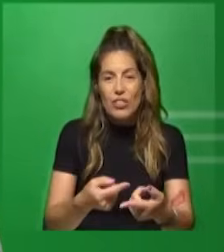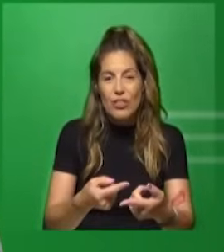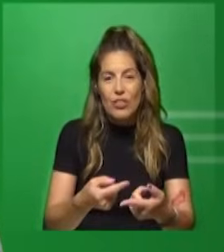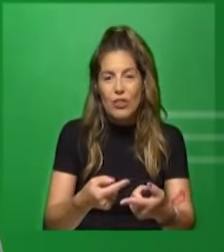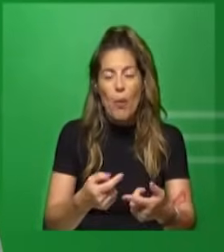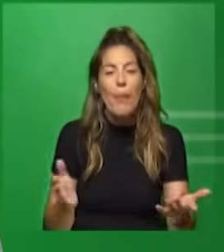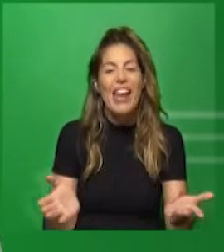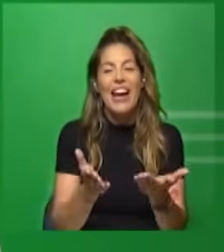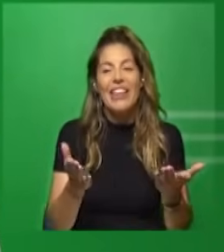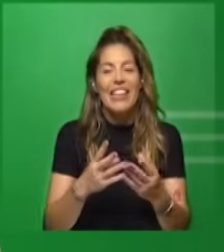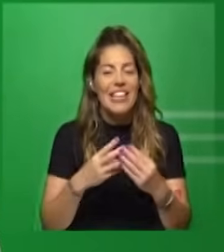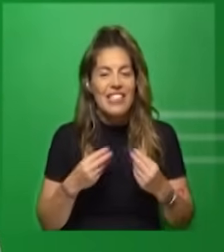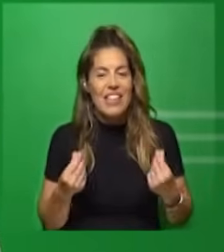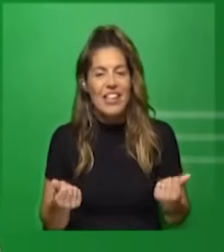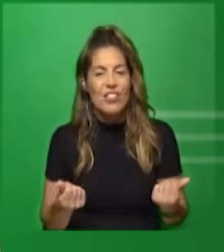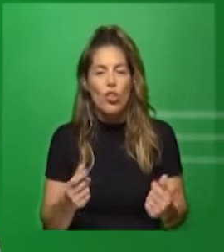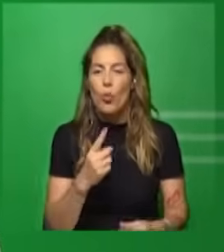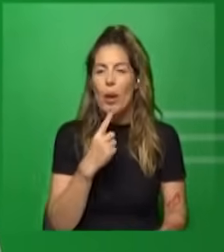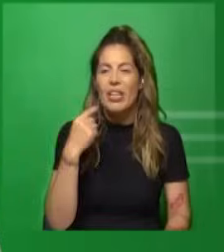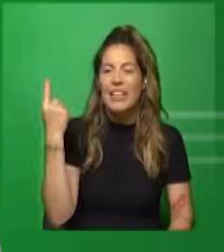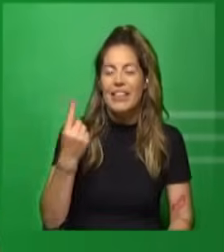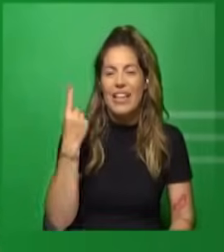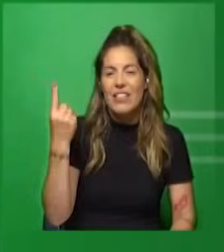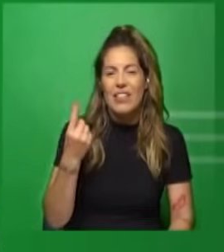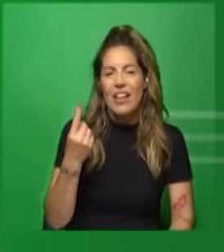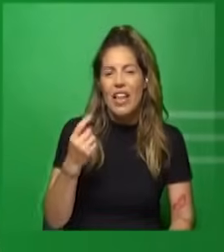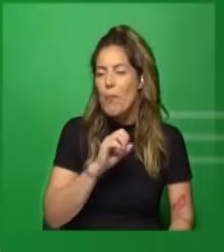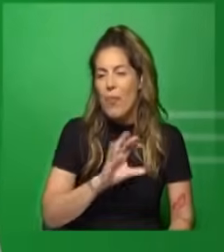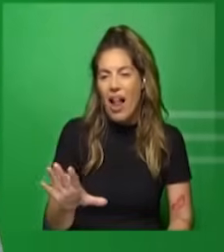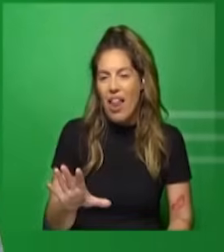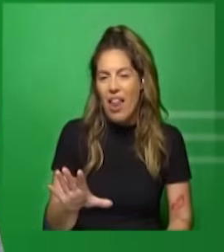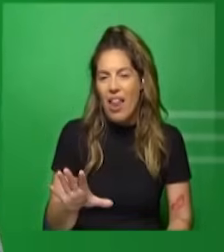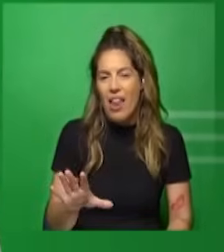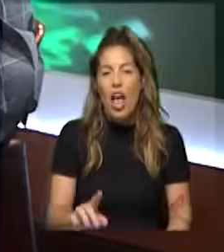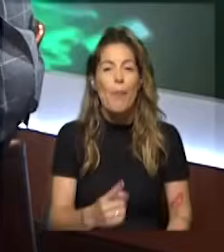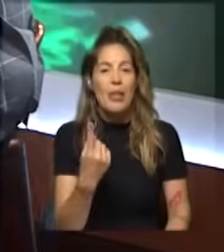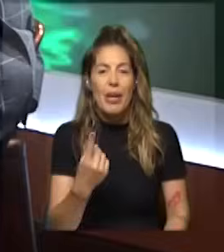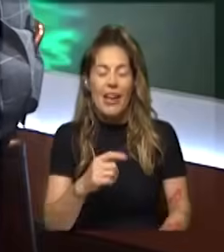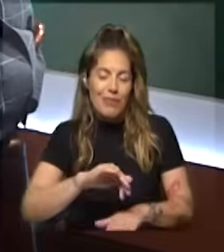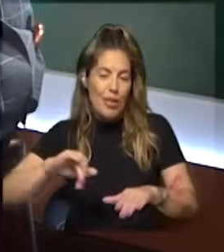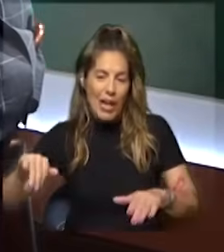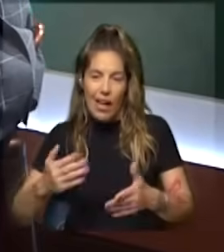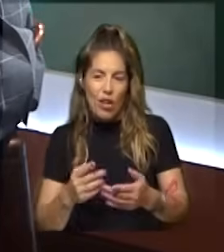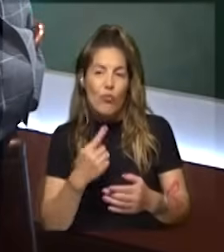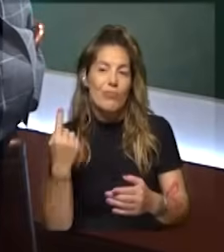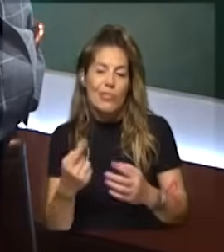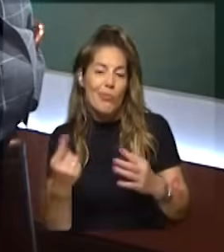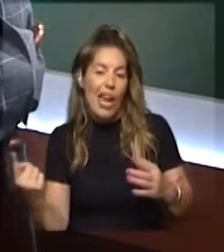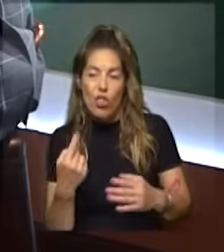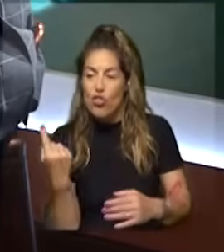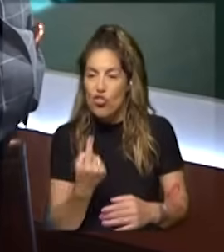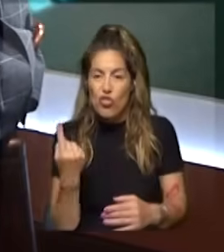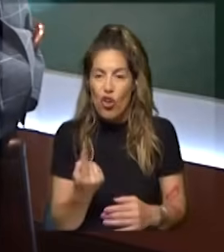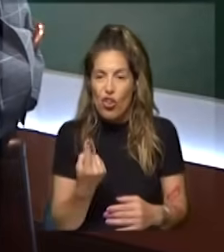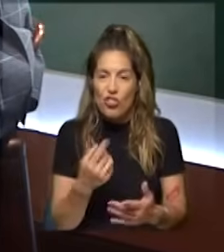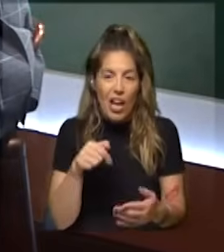manera generar esta sensación de una política exterior que le está yendo tan mal. La primera es aislarnos. Estamos muy solos en la región con